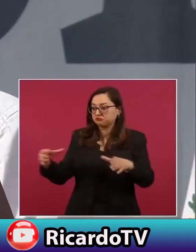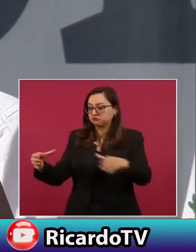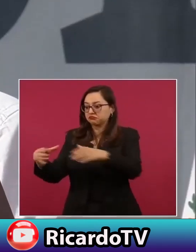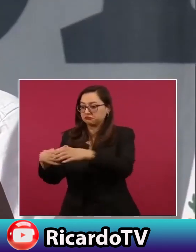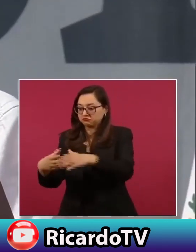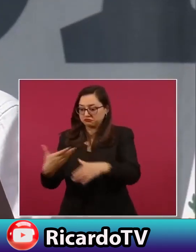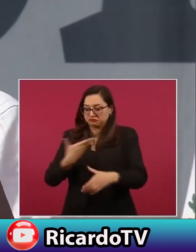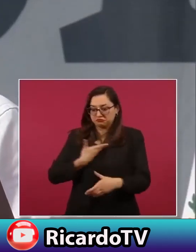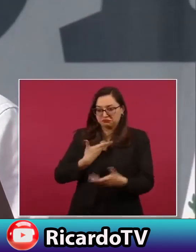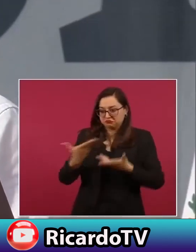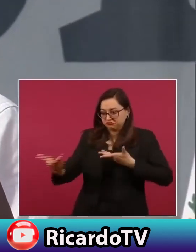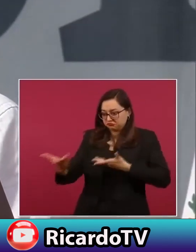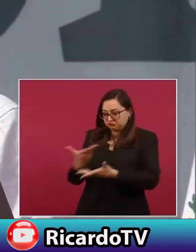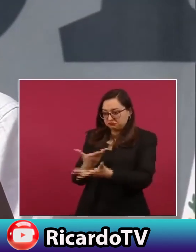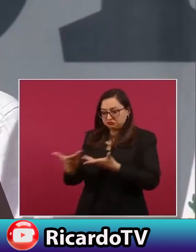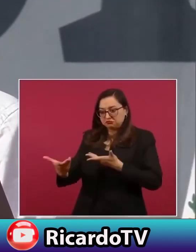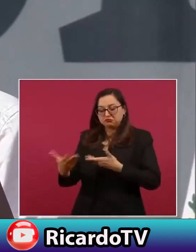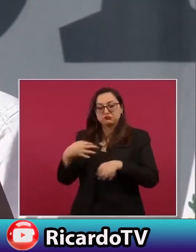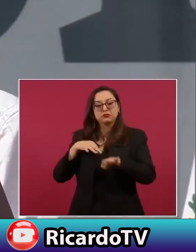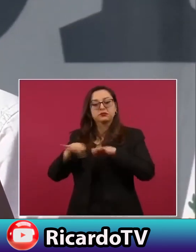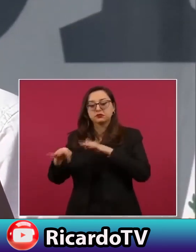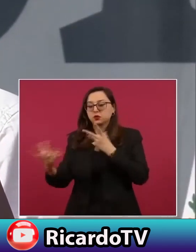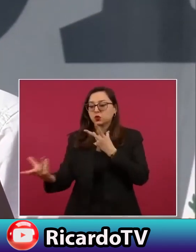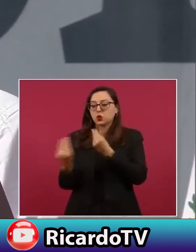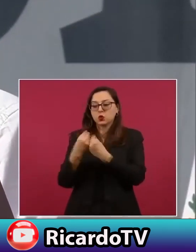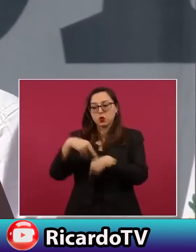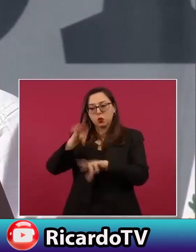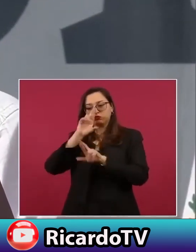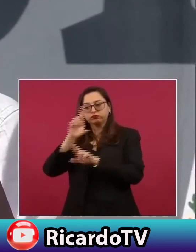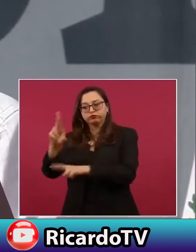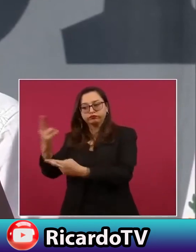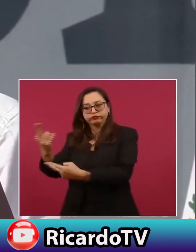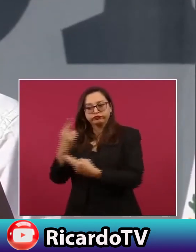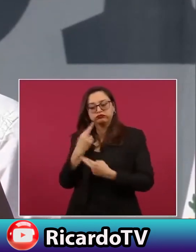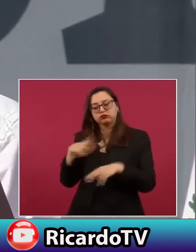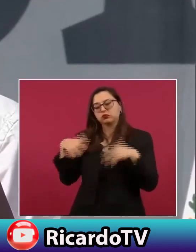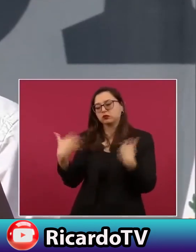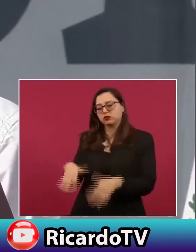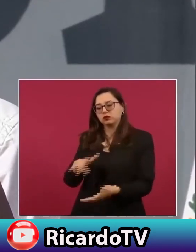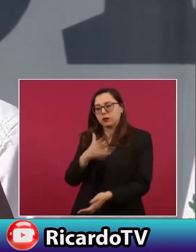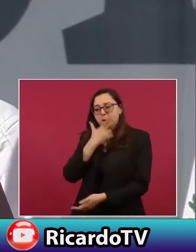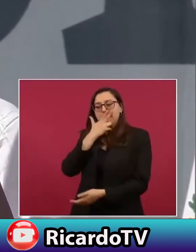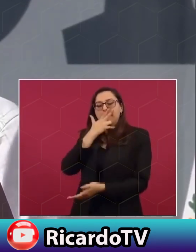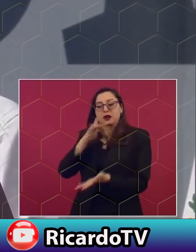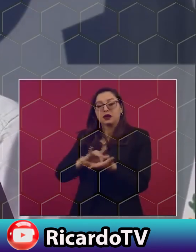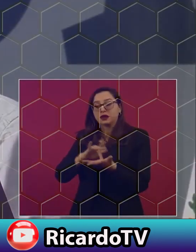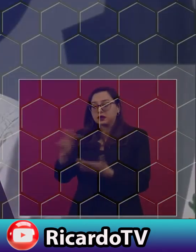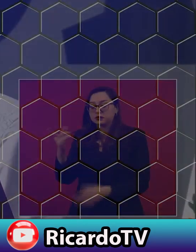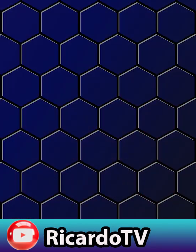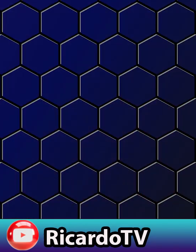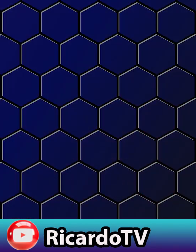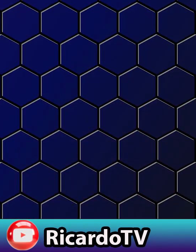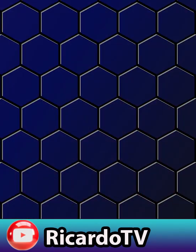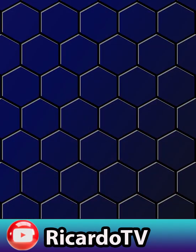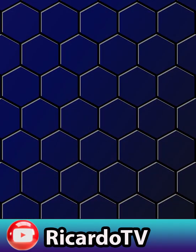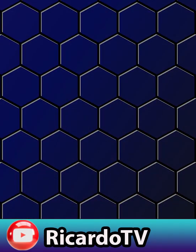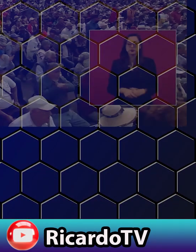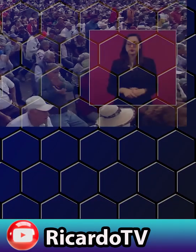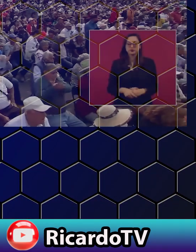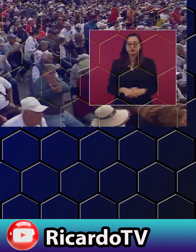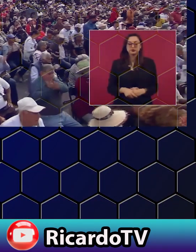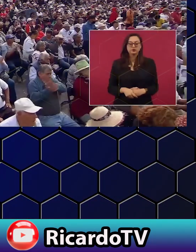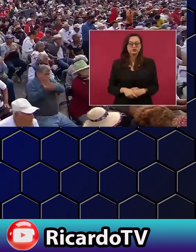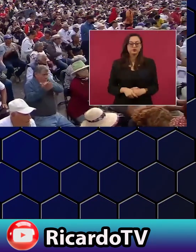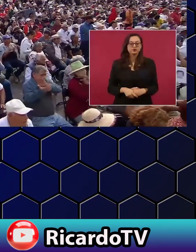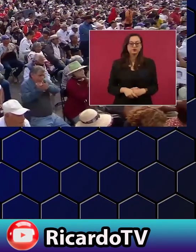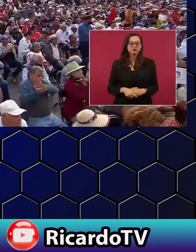de respeto y gratitud por su responsabilidad y vocación por la enseñanza y aquí comienza